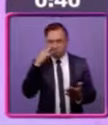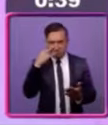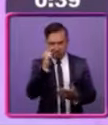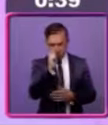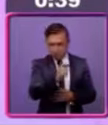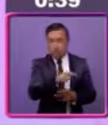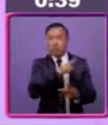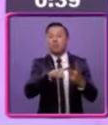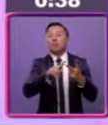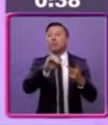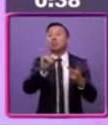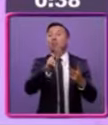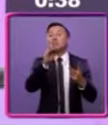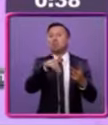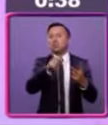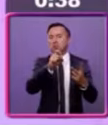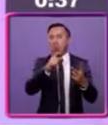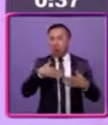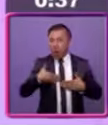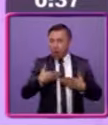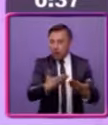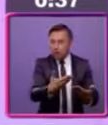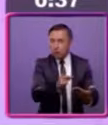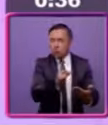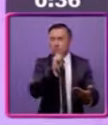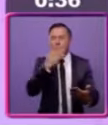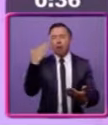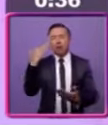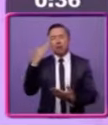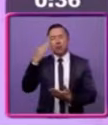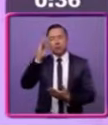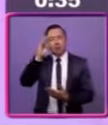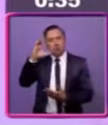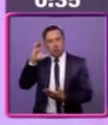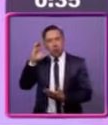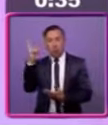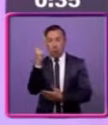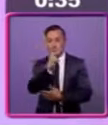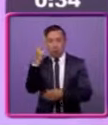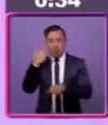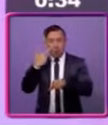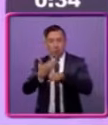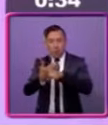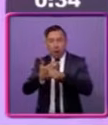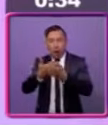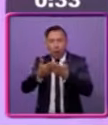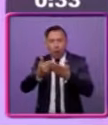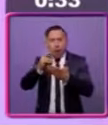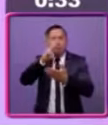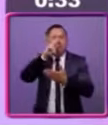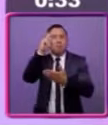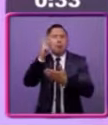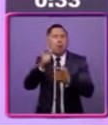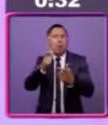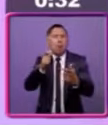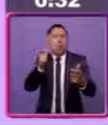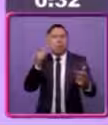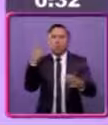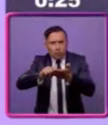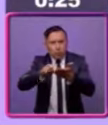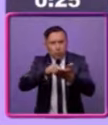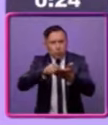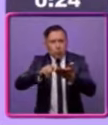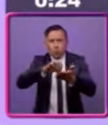pero tú escuchas algún debate oye lo que tú propones no se puede por ejemplo la propuesta decir ya no vamos a cobrar lo del